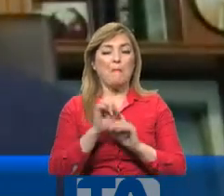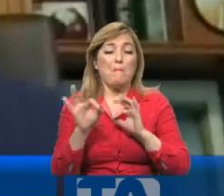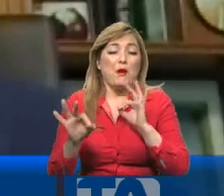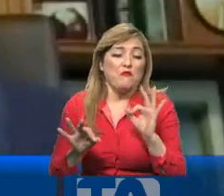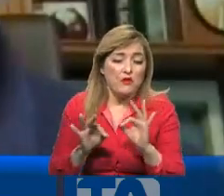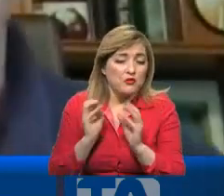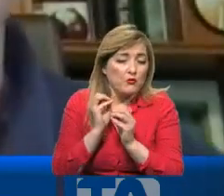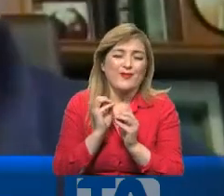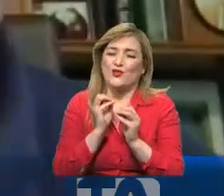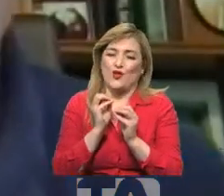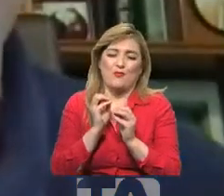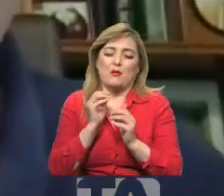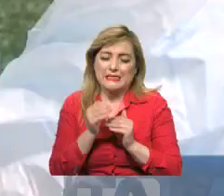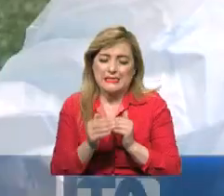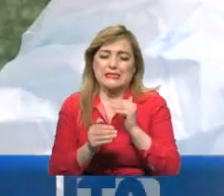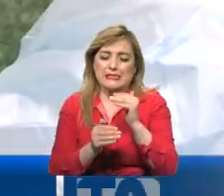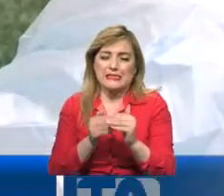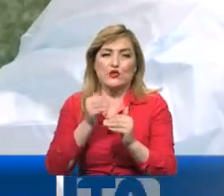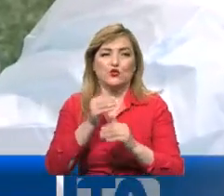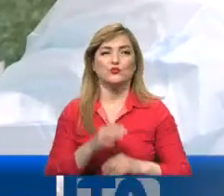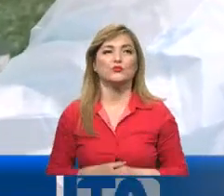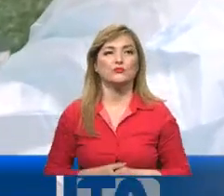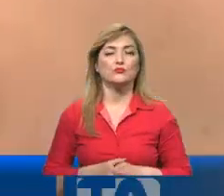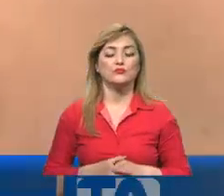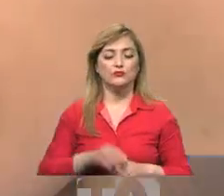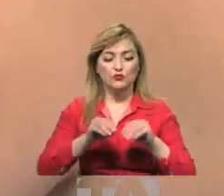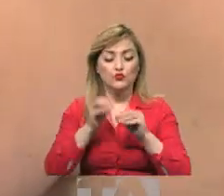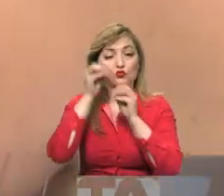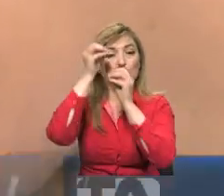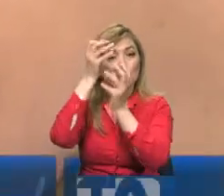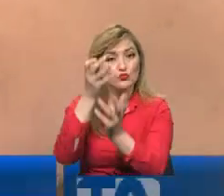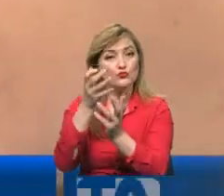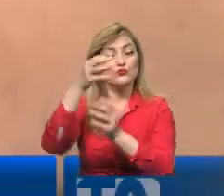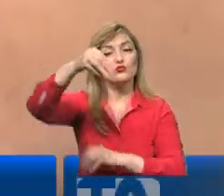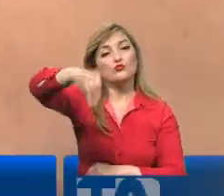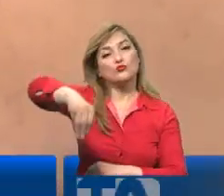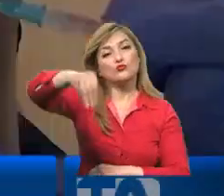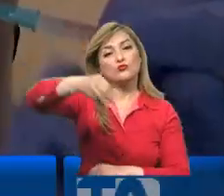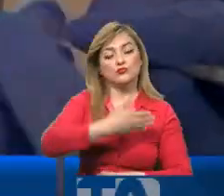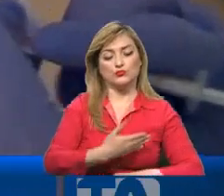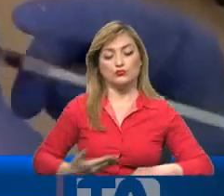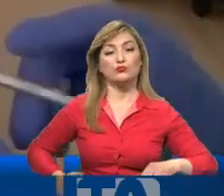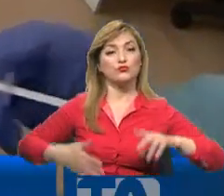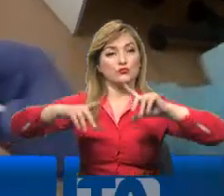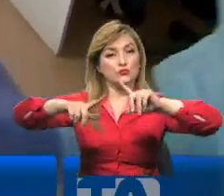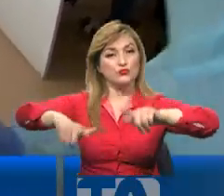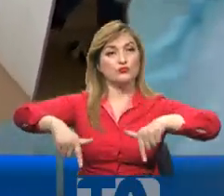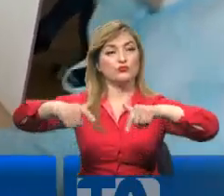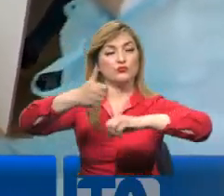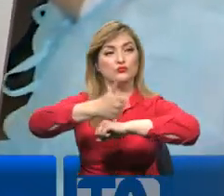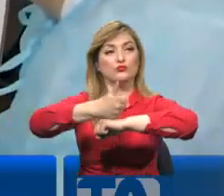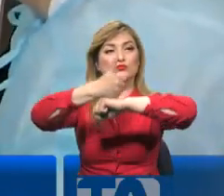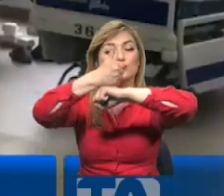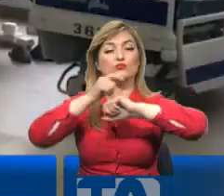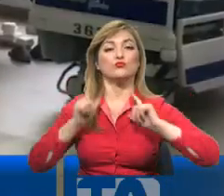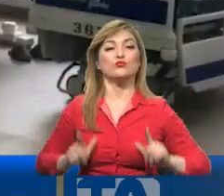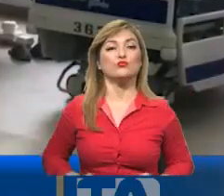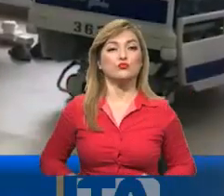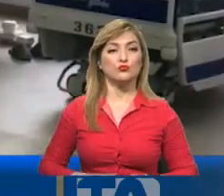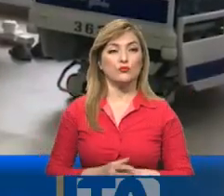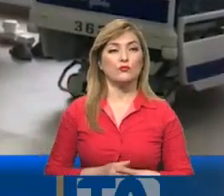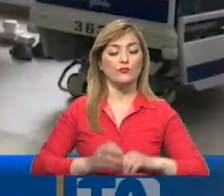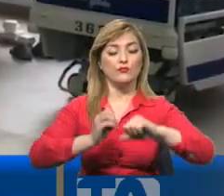estamos llegando a un proceso adecuado. Y realizaron un informe que entregarán este martes al presidente de la República y las autoridades de salud.